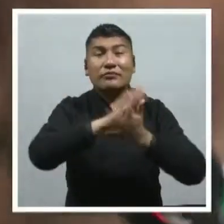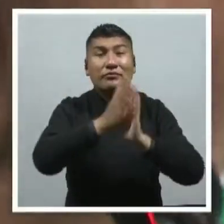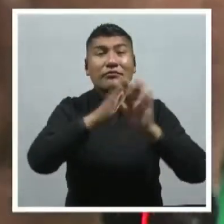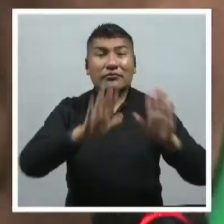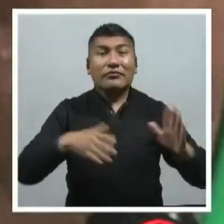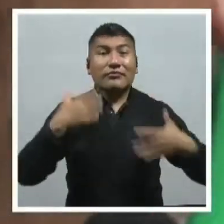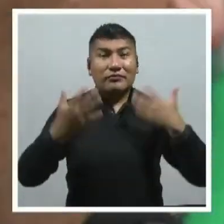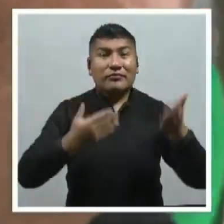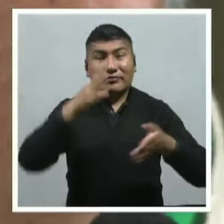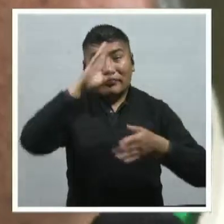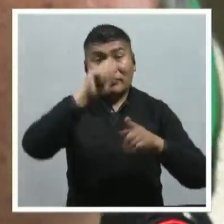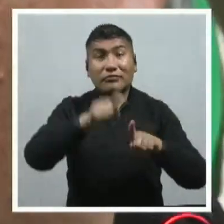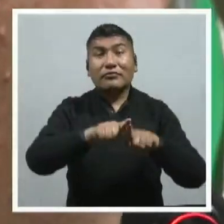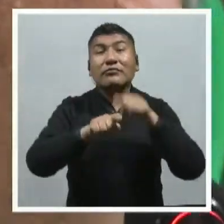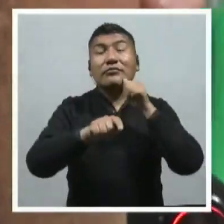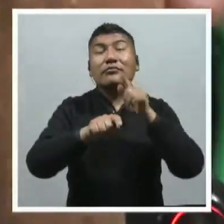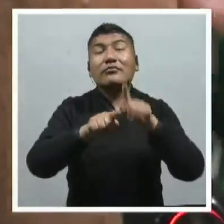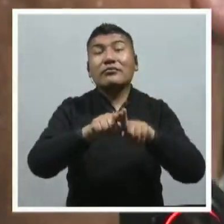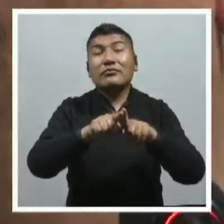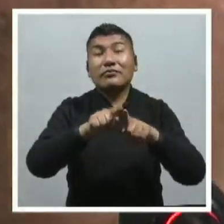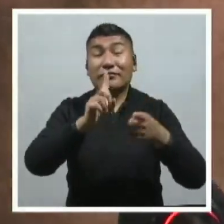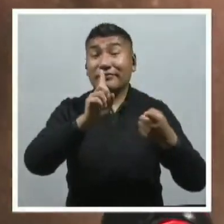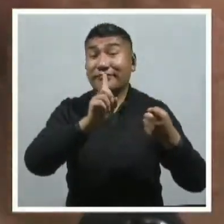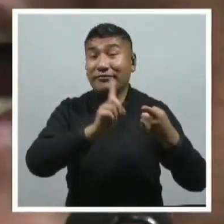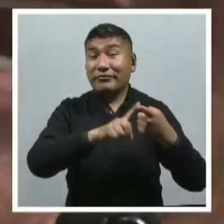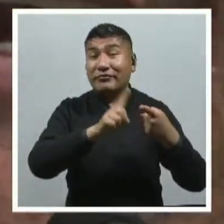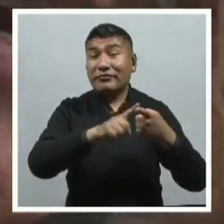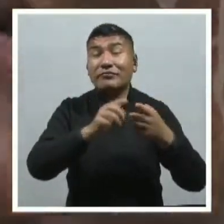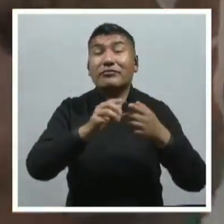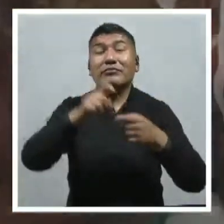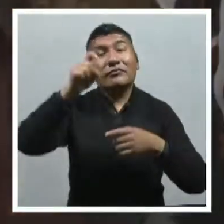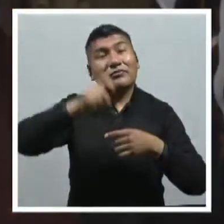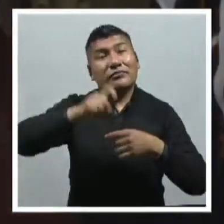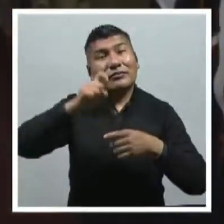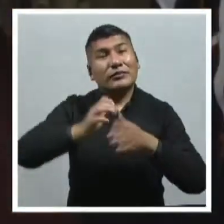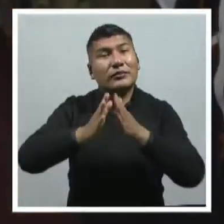felicidad, queridos hermanos, es orar.